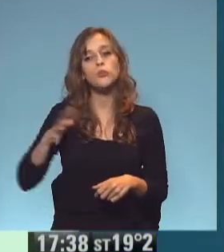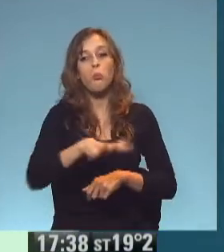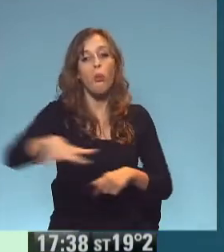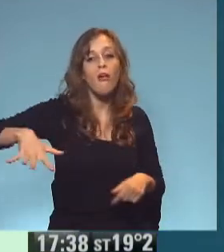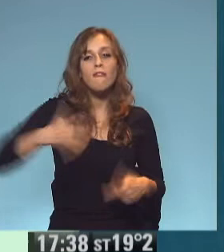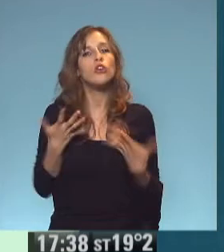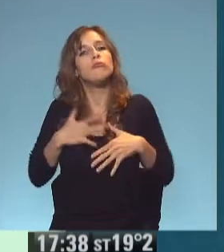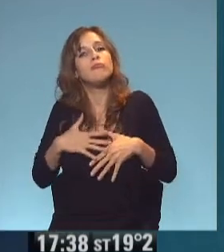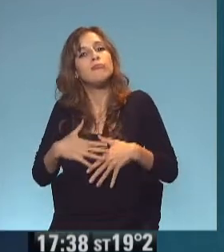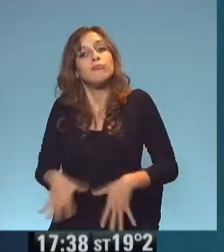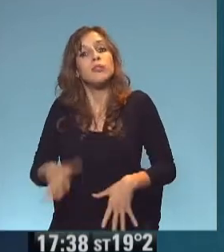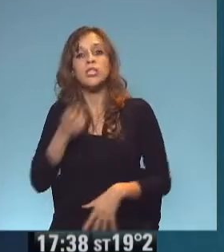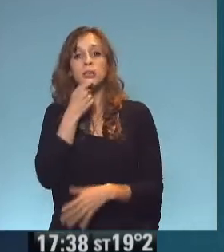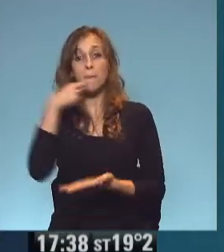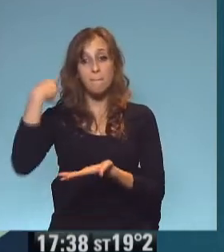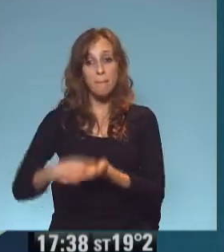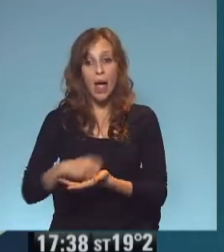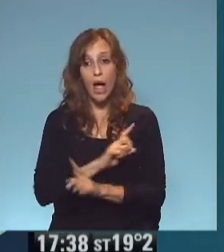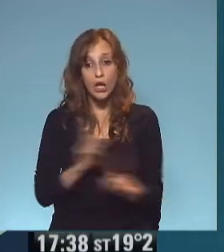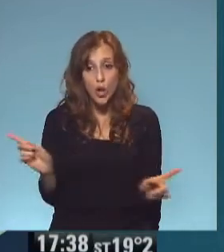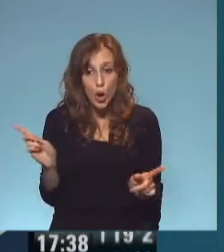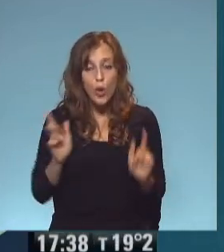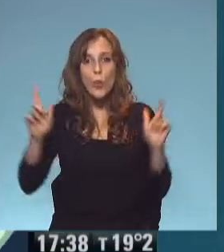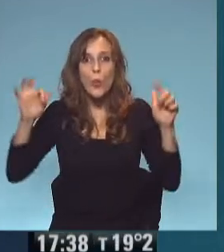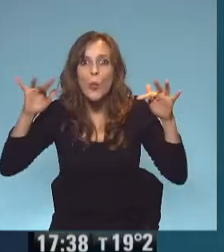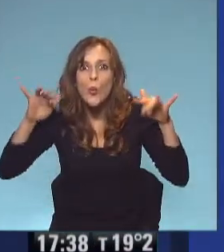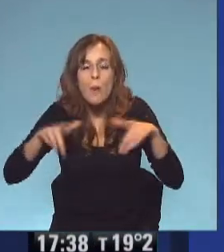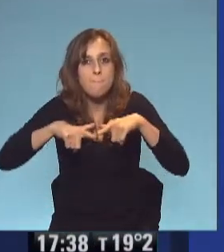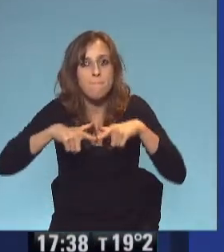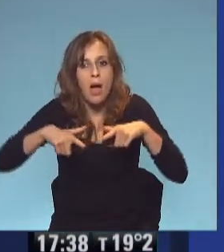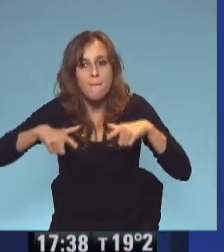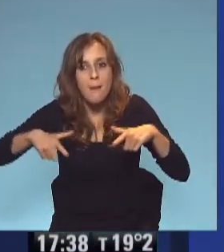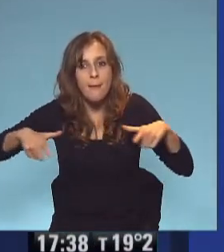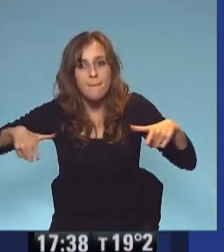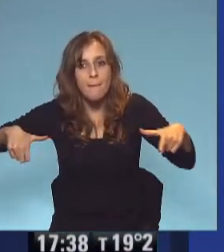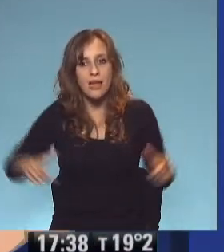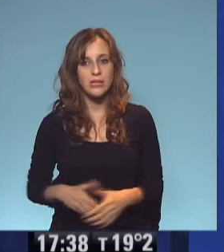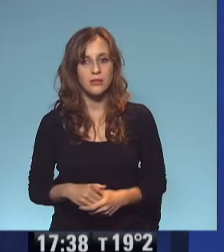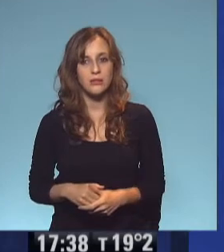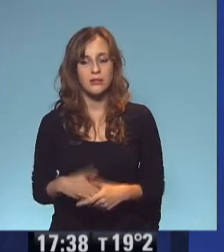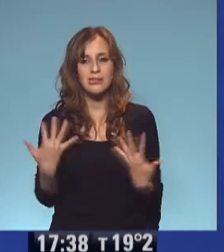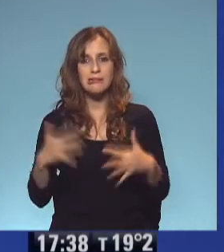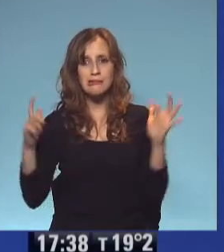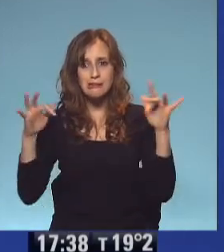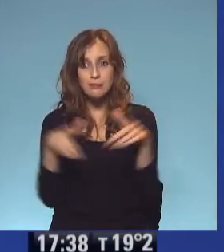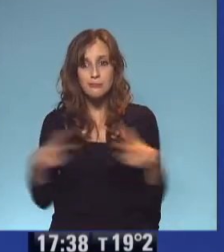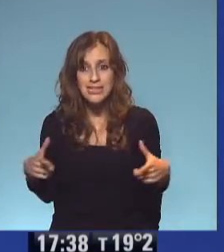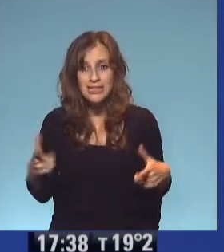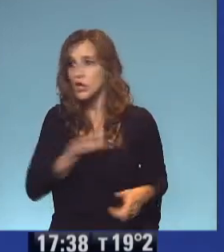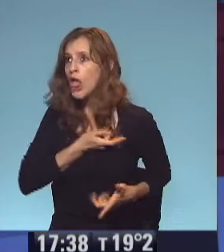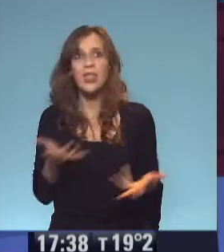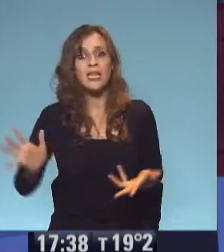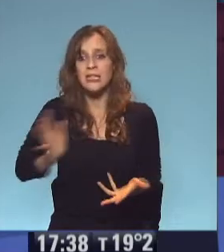si cada vez hay más fantasmas? ¡Ey! ¿Más fantasmas? ¿Dónde?